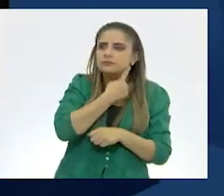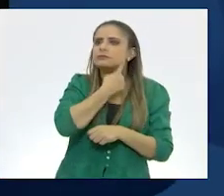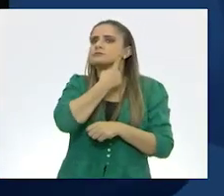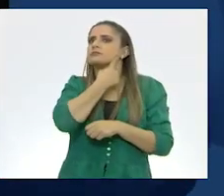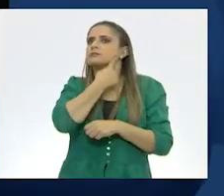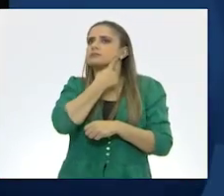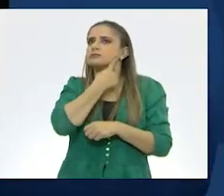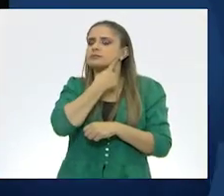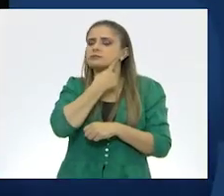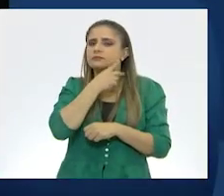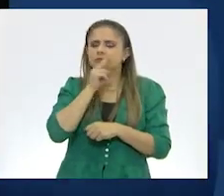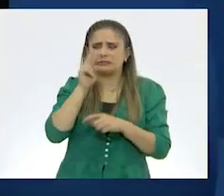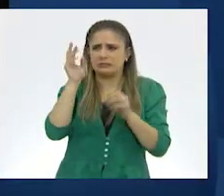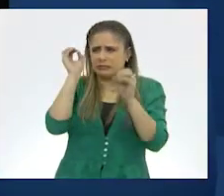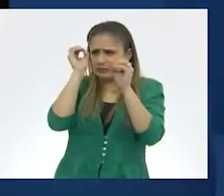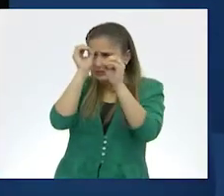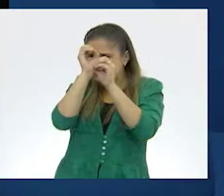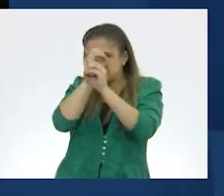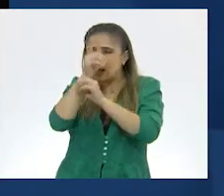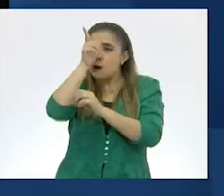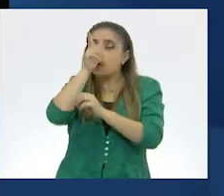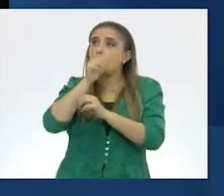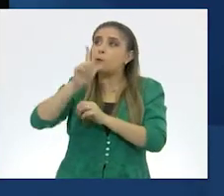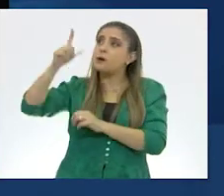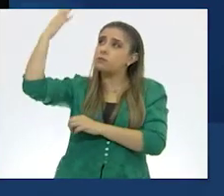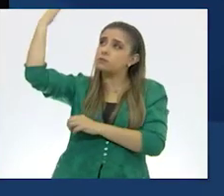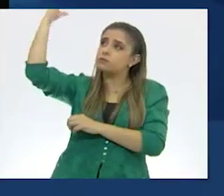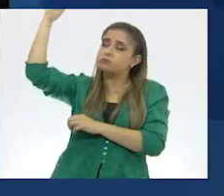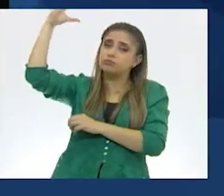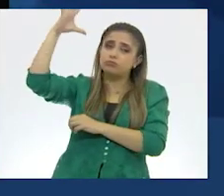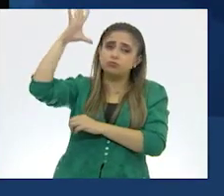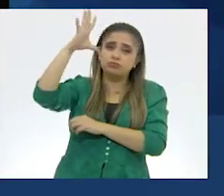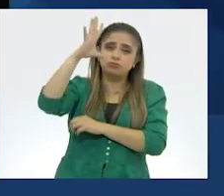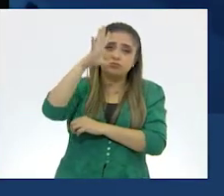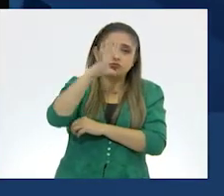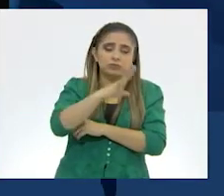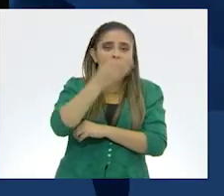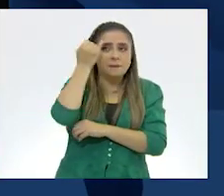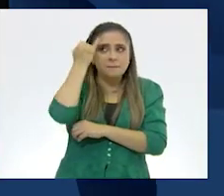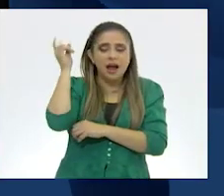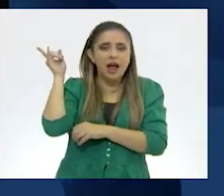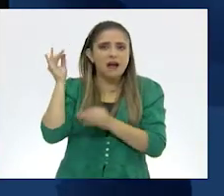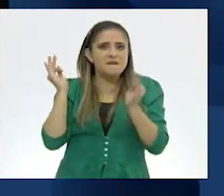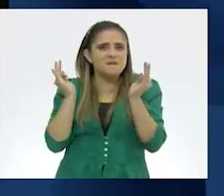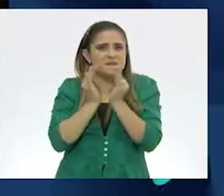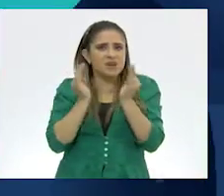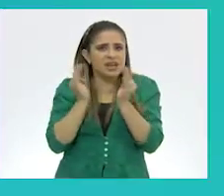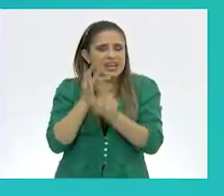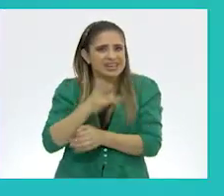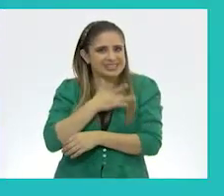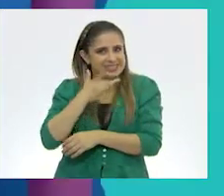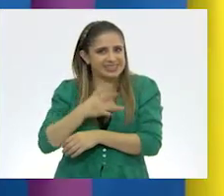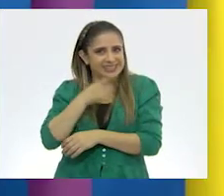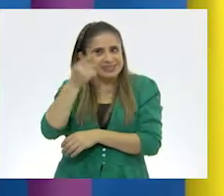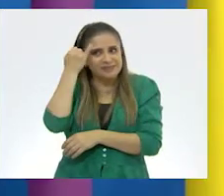que te permite ver es la luz de la luna. ¿Qué sentirías? Imagínate el frío que podrías sentir a la mitad de ese bosque.